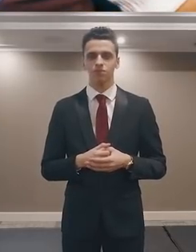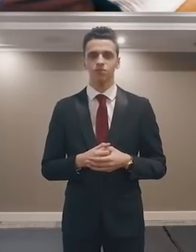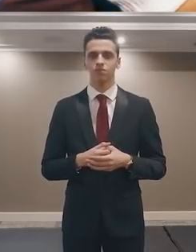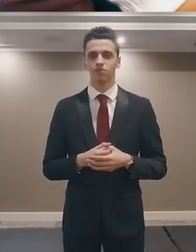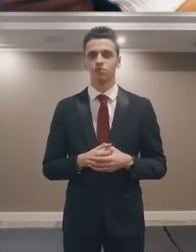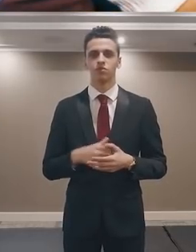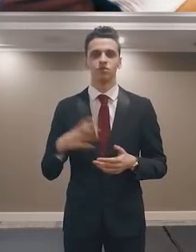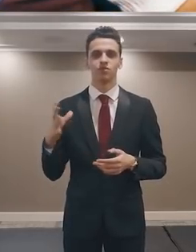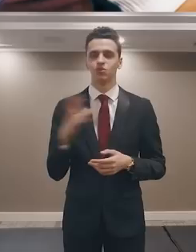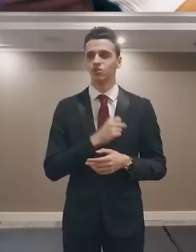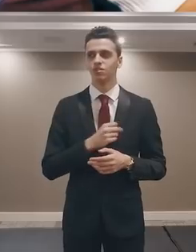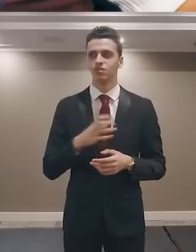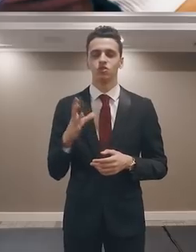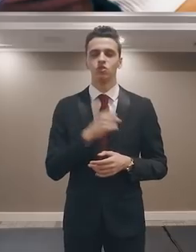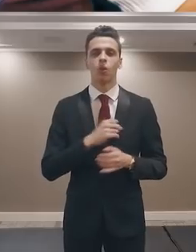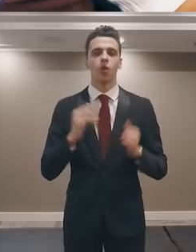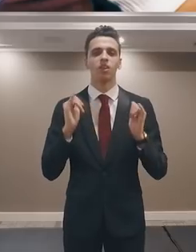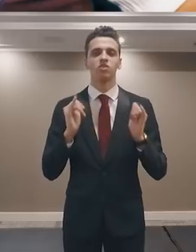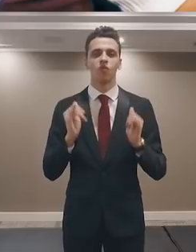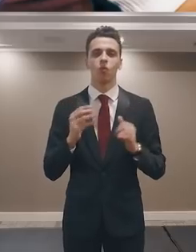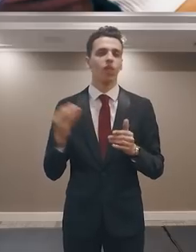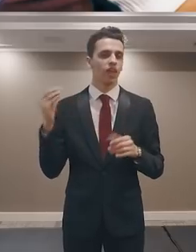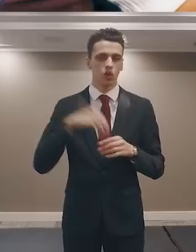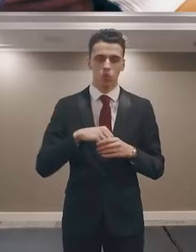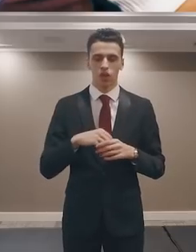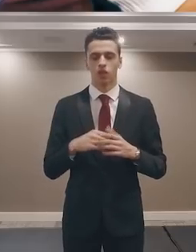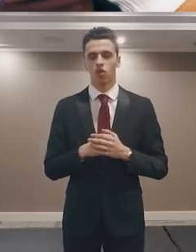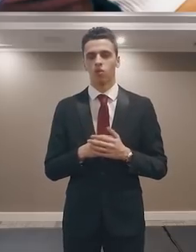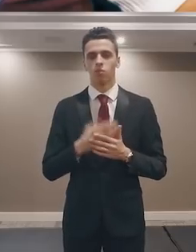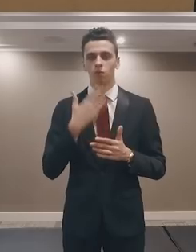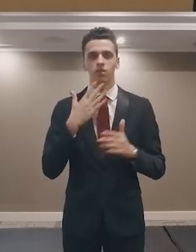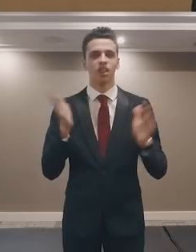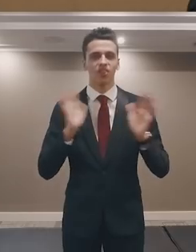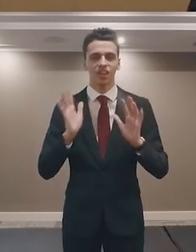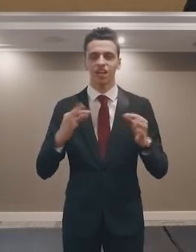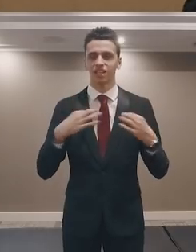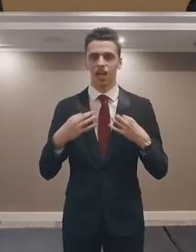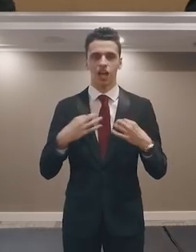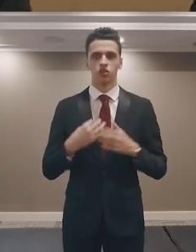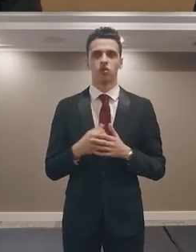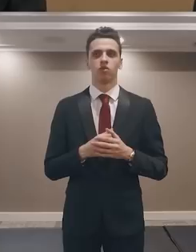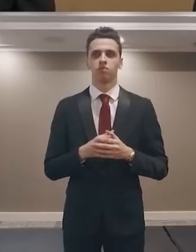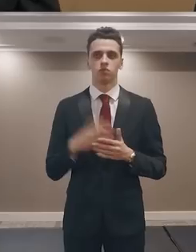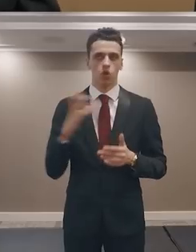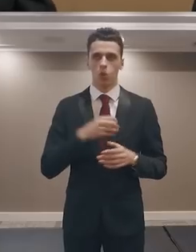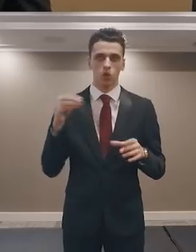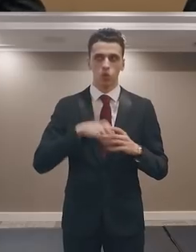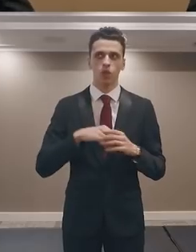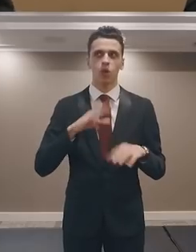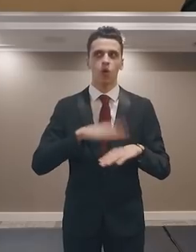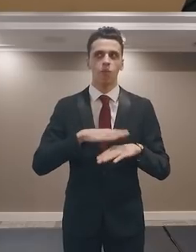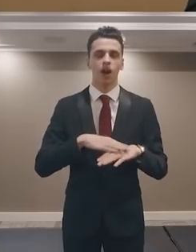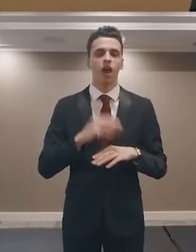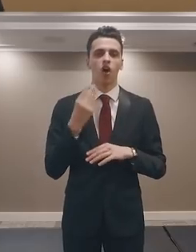esto lo que me gusta ha corrido entretenimiento en los cruceros hay actividades para todo tipo de edades y gustos al final para los mayores para los pequeños para los jóvenes hay